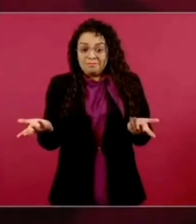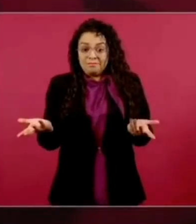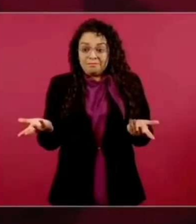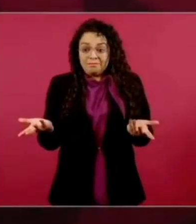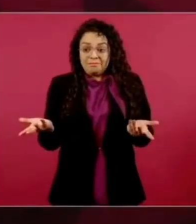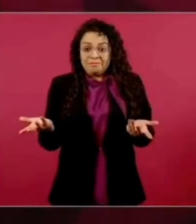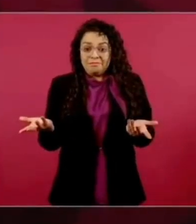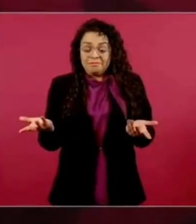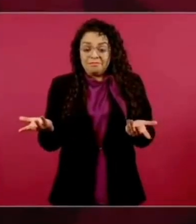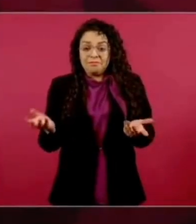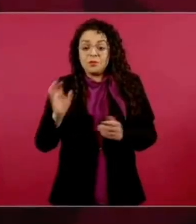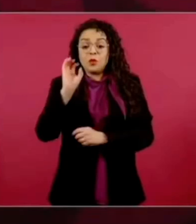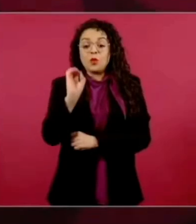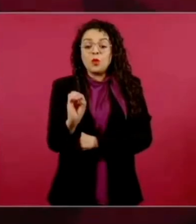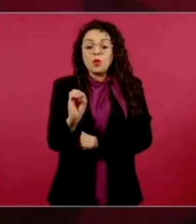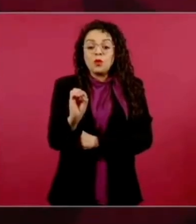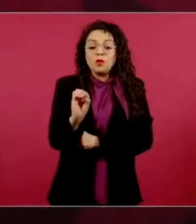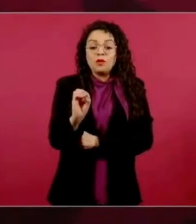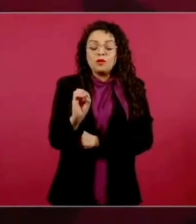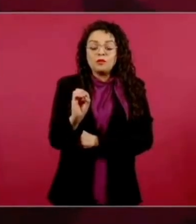Quiero a alguien que